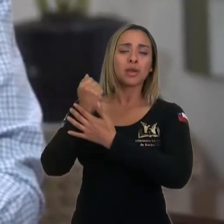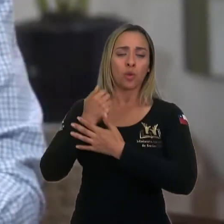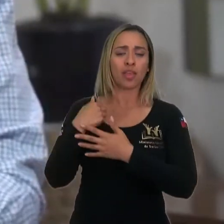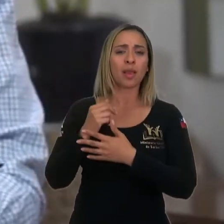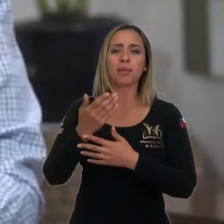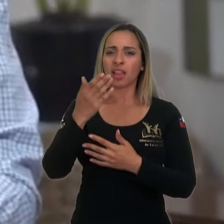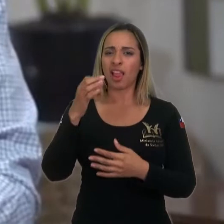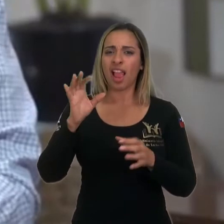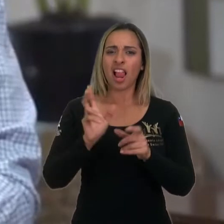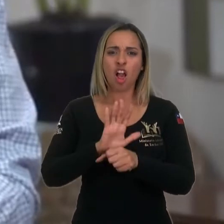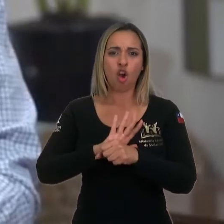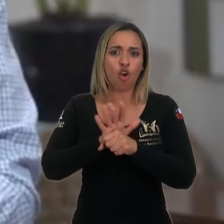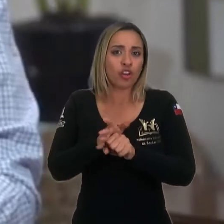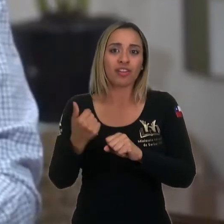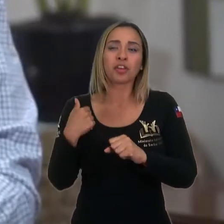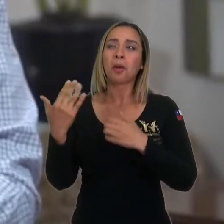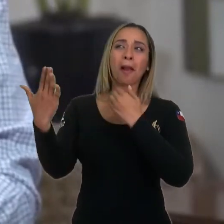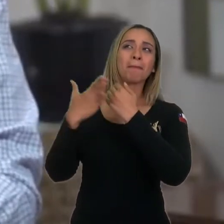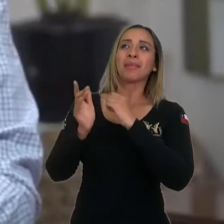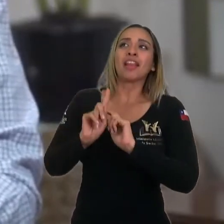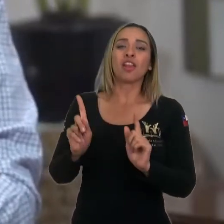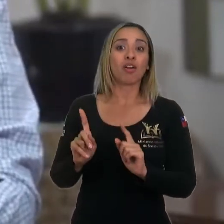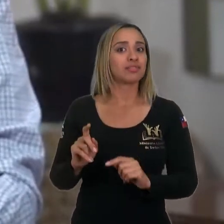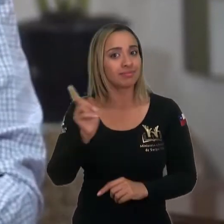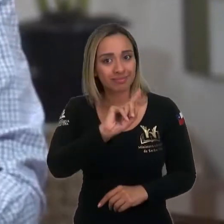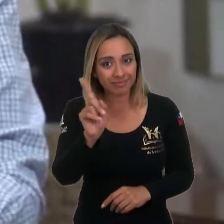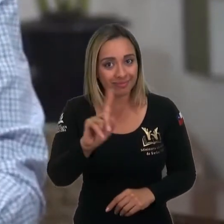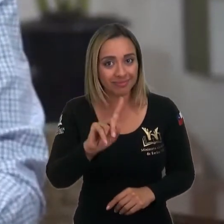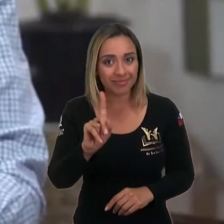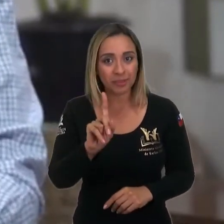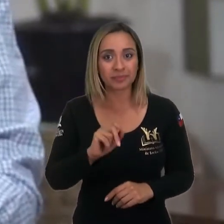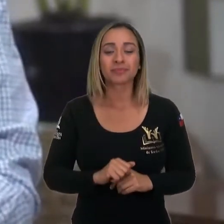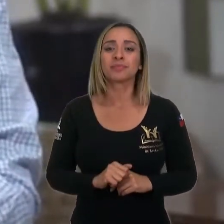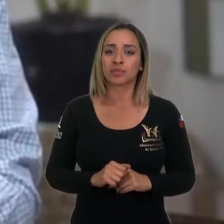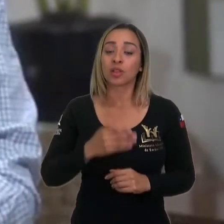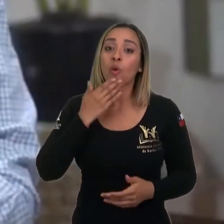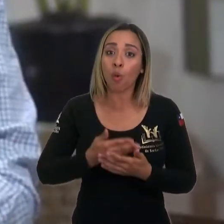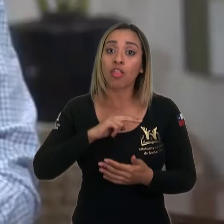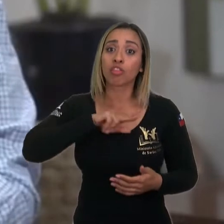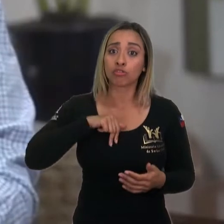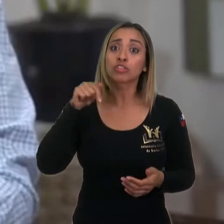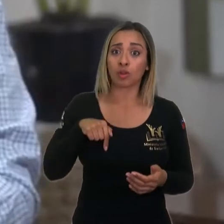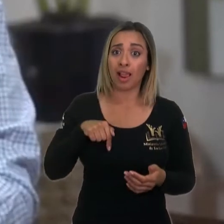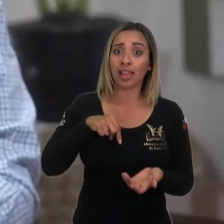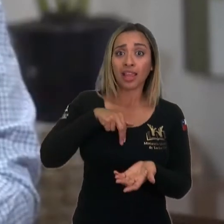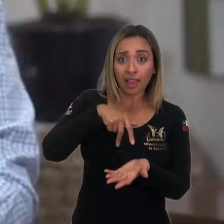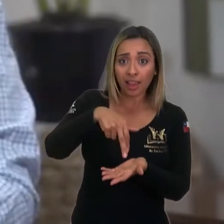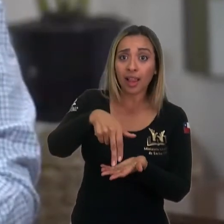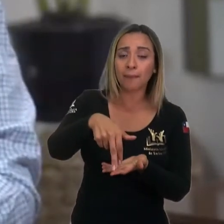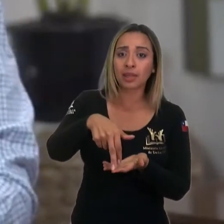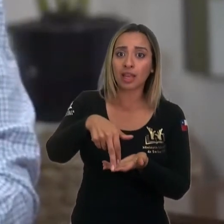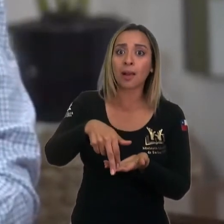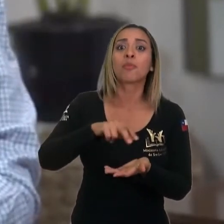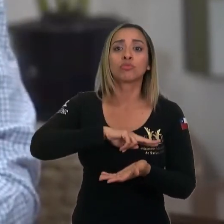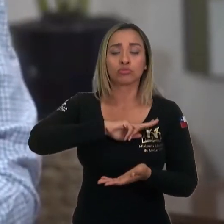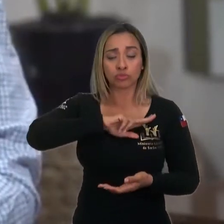tocado por el virus, porque en este mundo, mientras peregrinamos a nuestro hogar eterno, cuando llueve, llueve